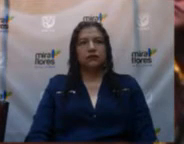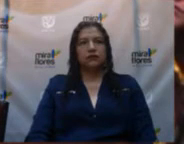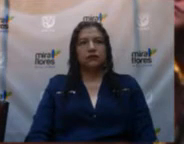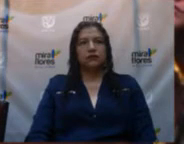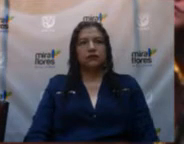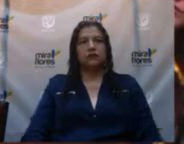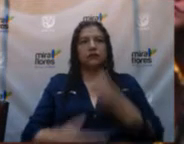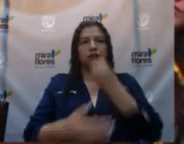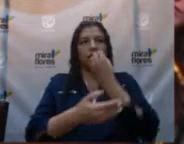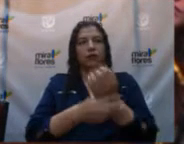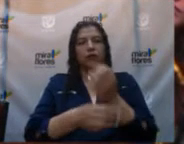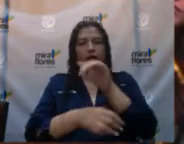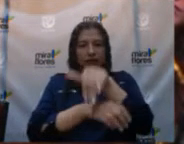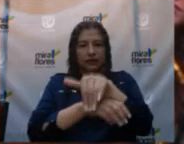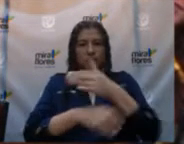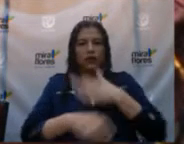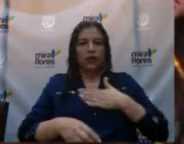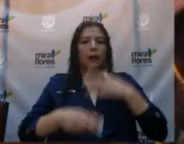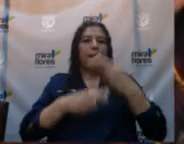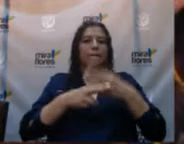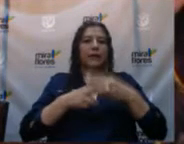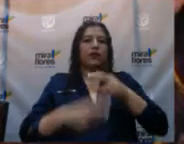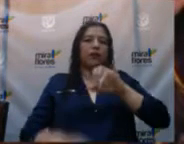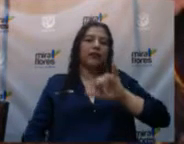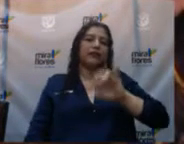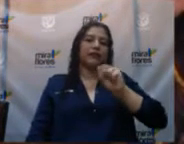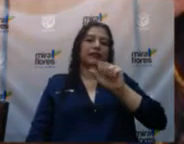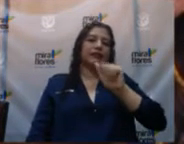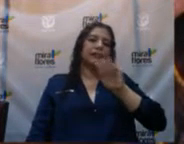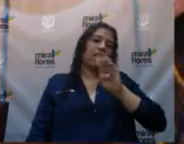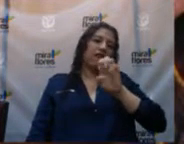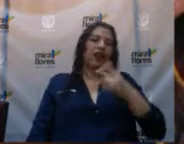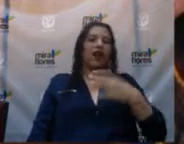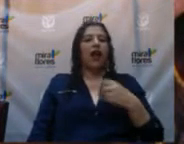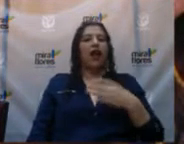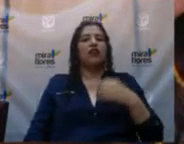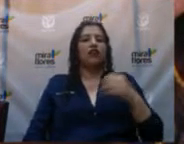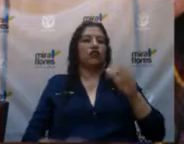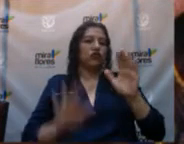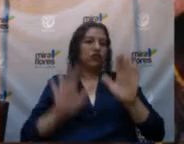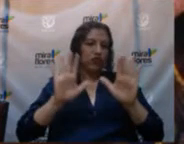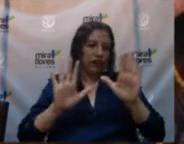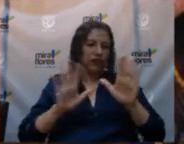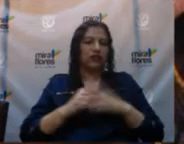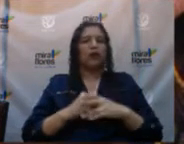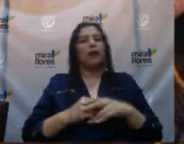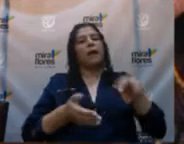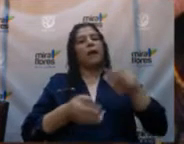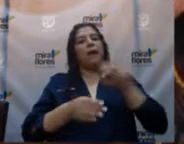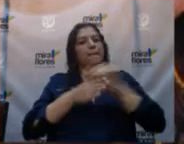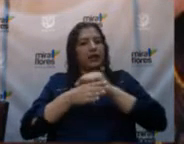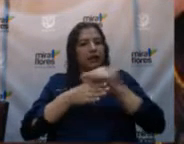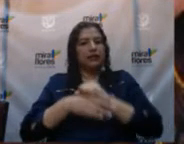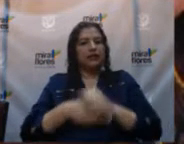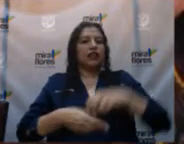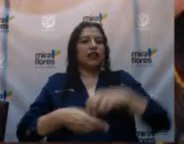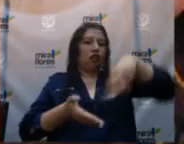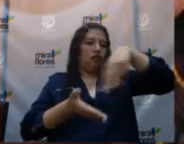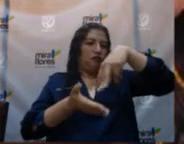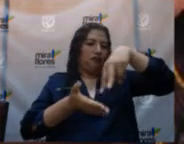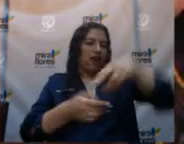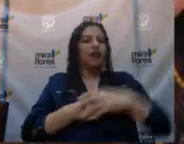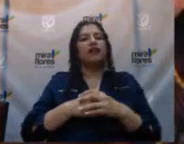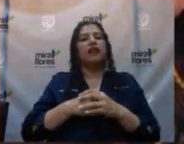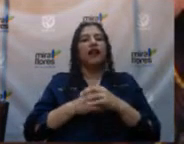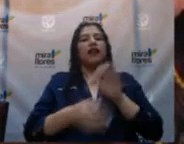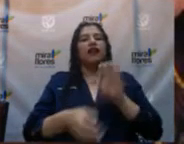Buenas noches, mi nombre es Isabela Barreto Bosa, tengo 10 años, practico ballet básquet y pertenezco al